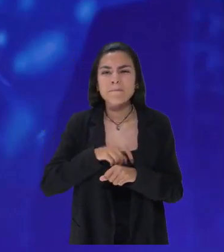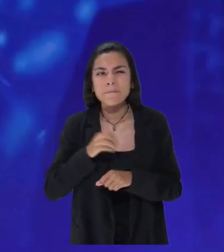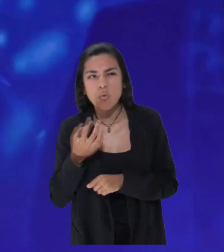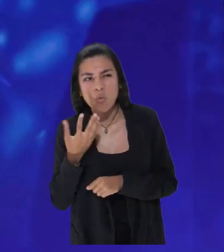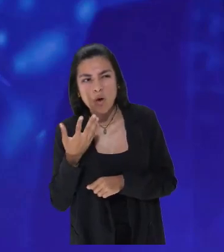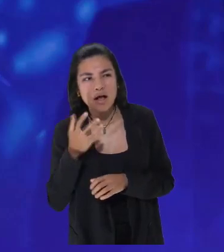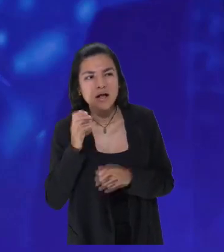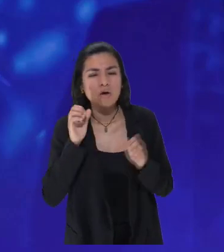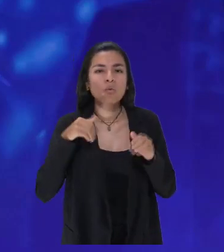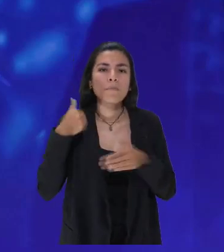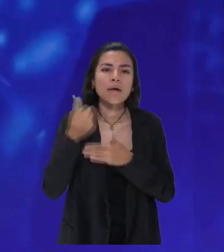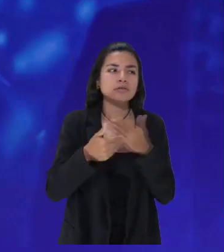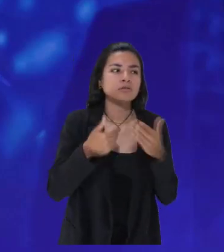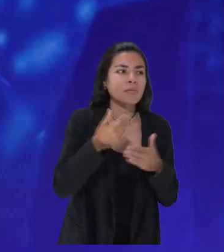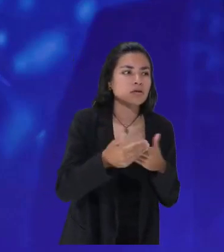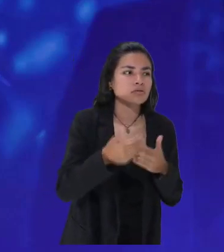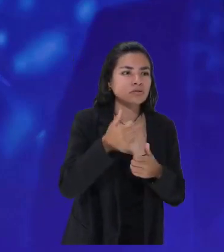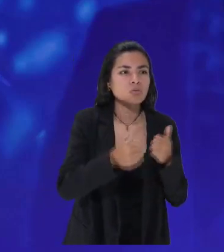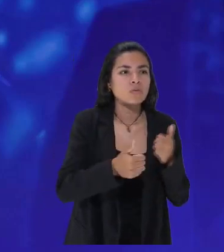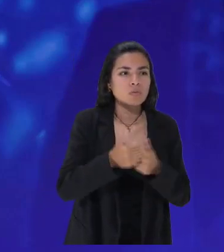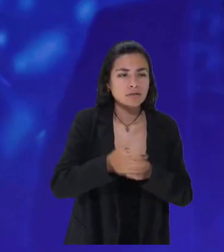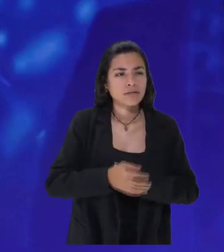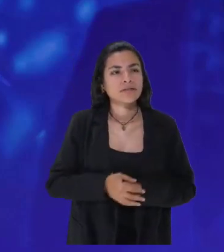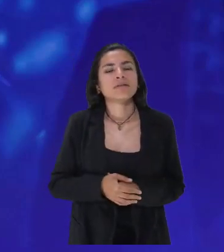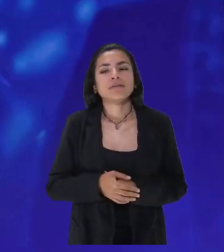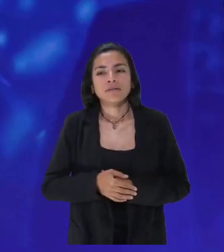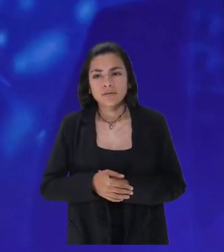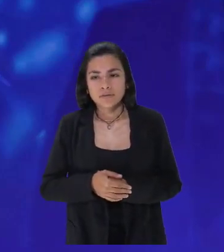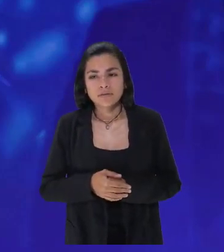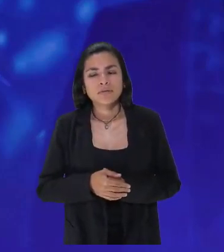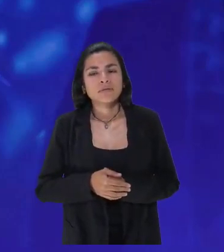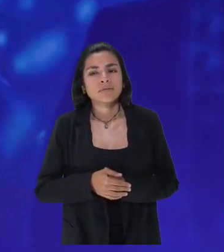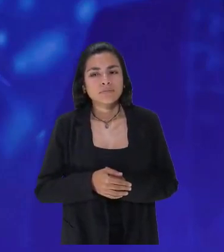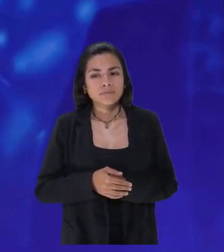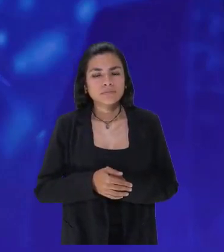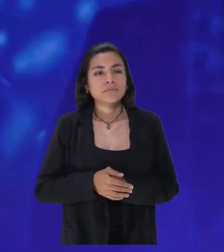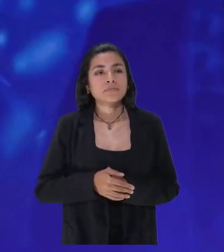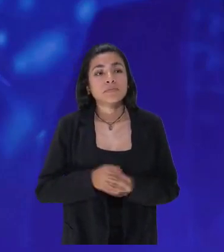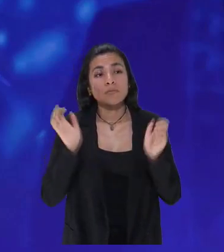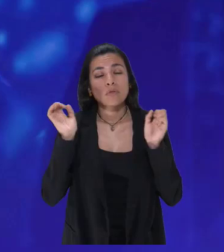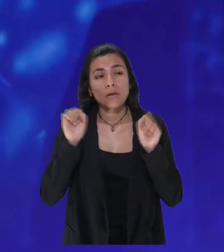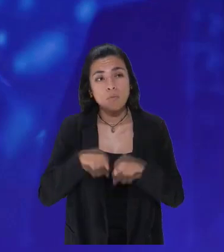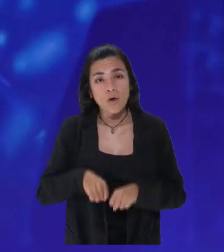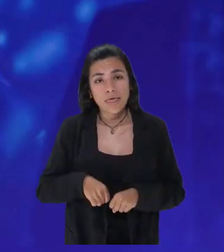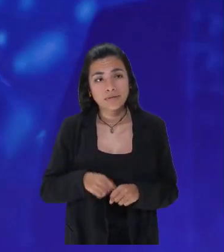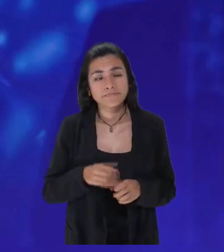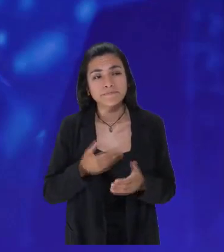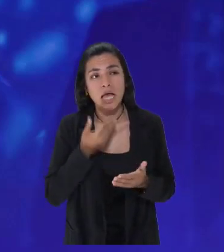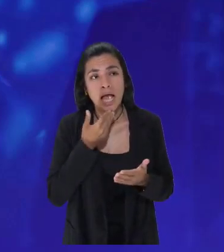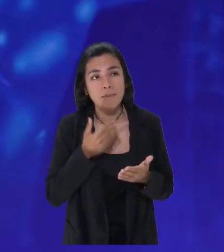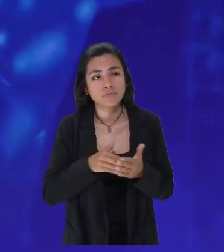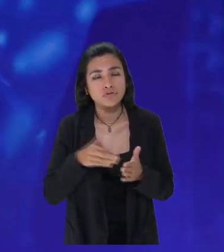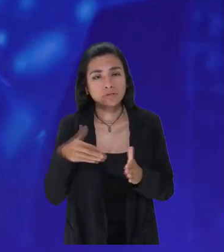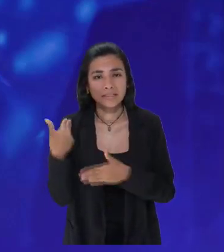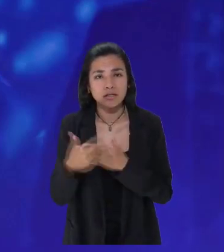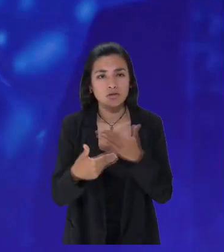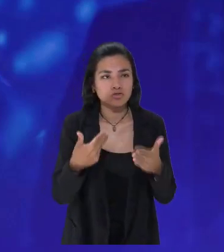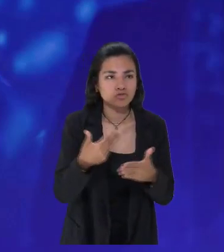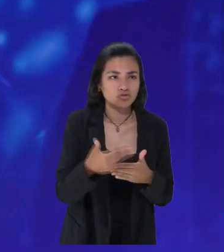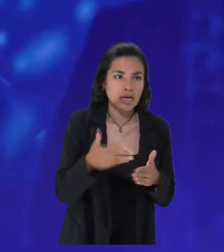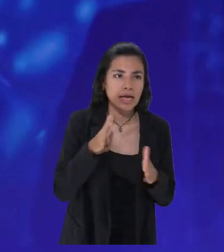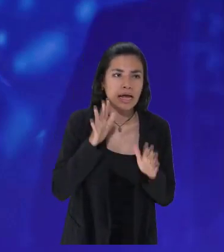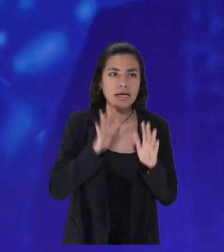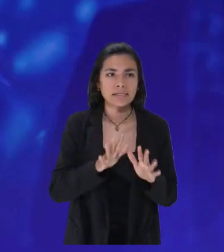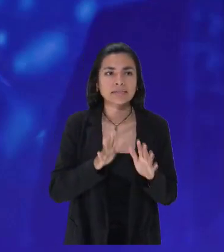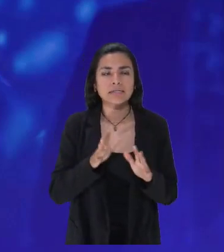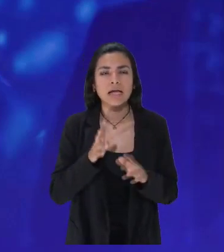paso a paso que ocupó en ese mismo instante, en ese momento, y puedes, digamos que, desarrollar por lo menos